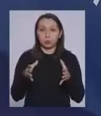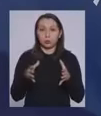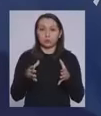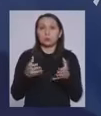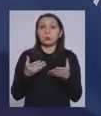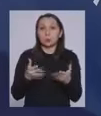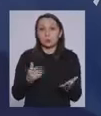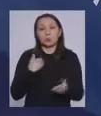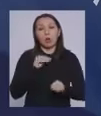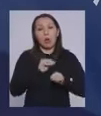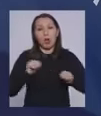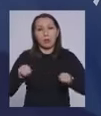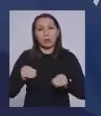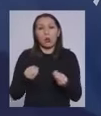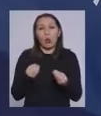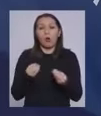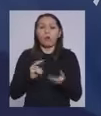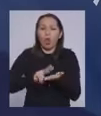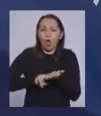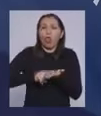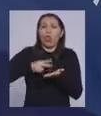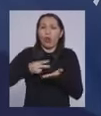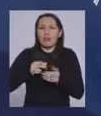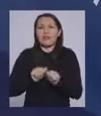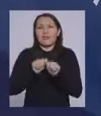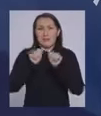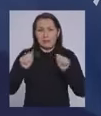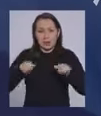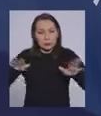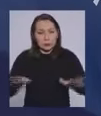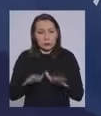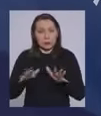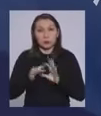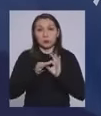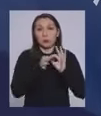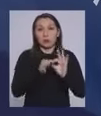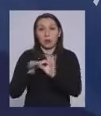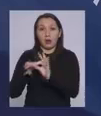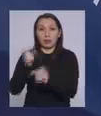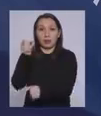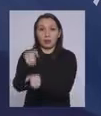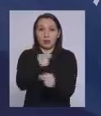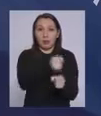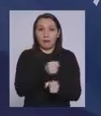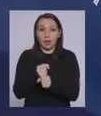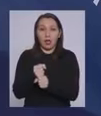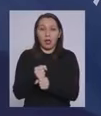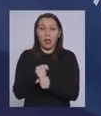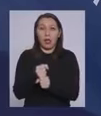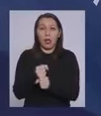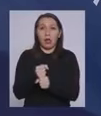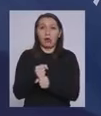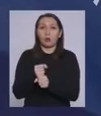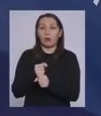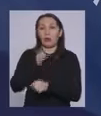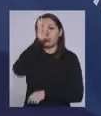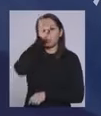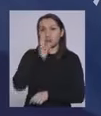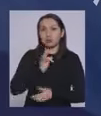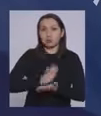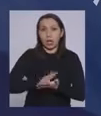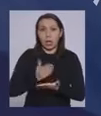llamo obviamente a redoblar los esfuerzos, agradeciendo el trabajo de nuestro personal de